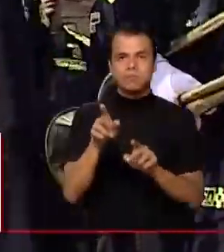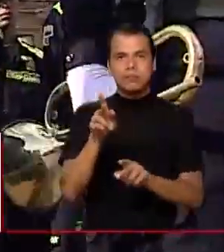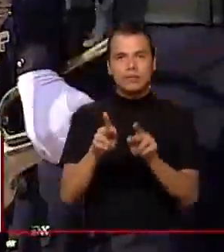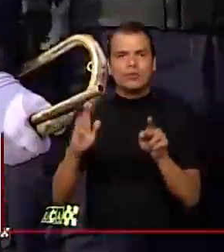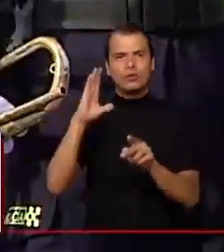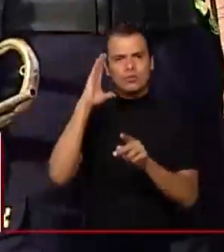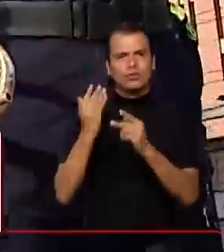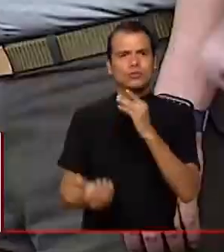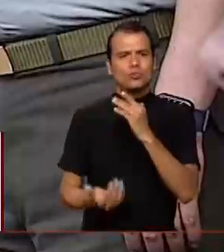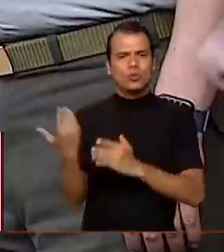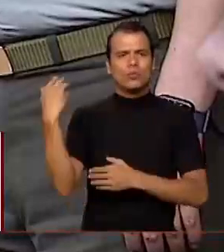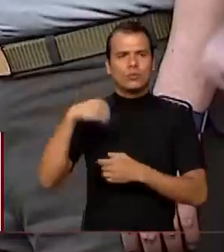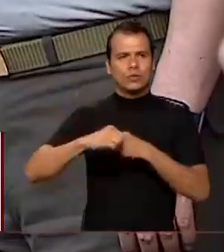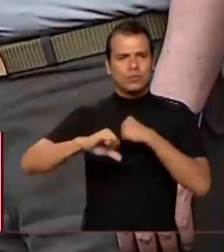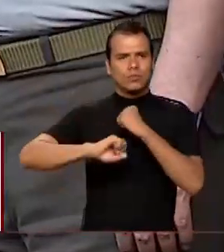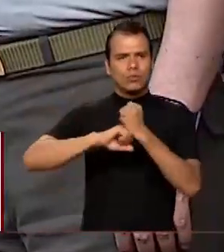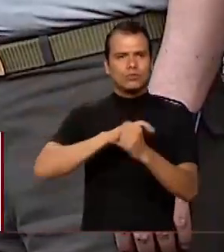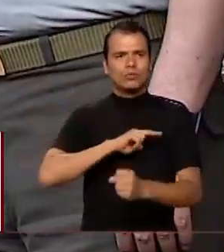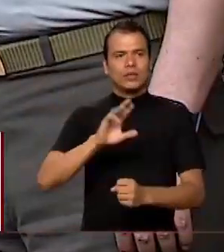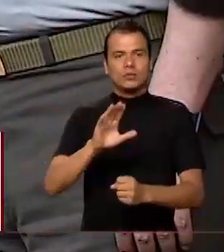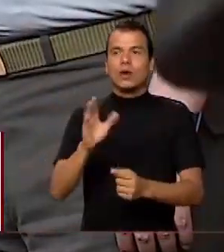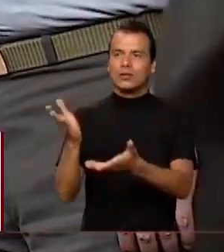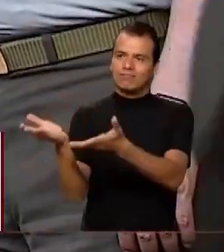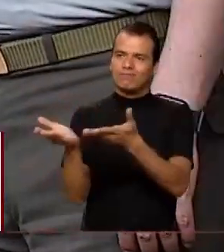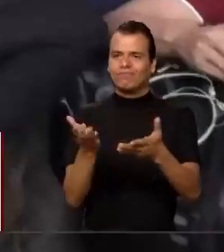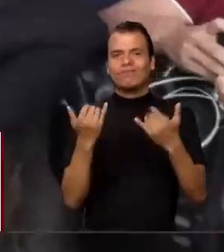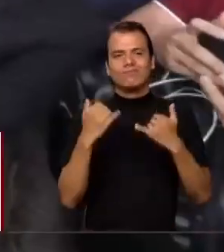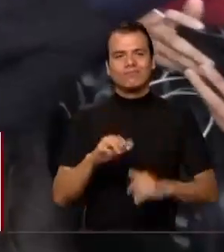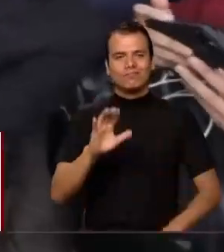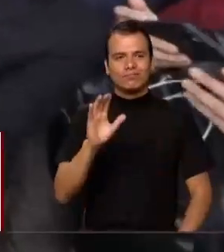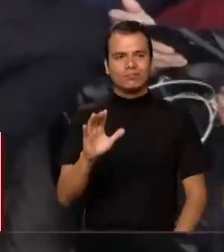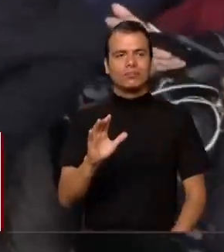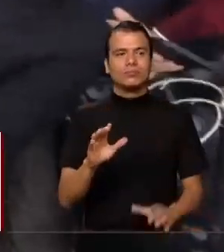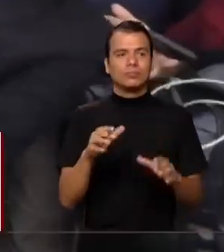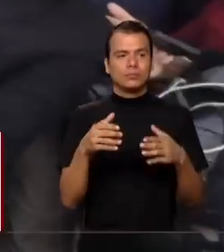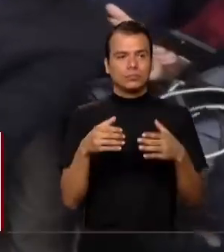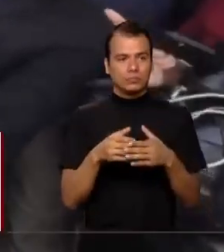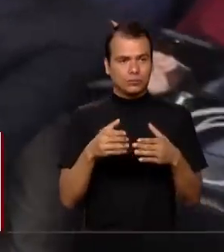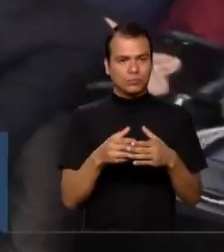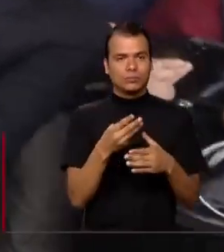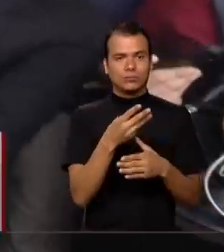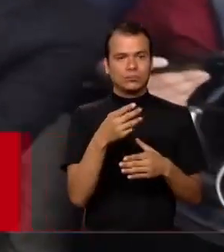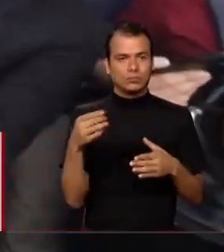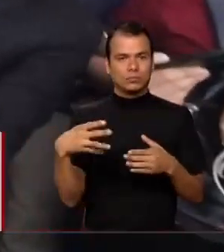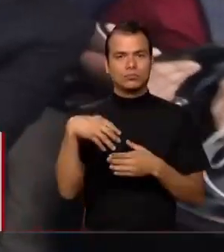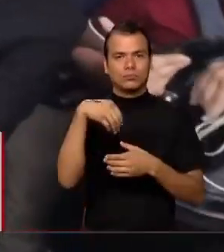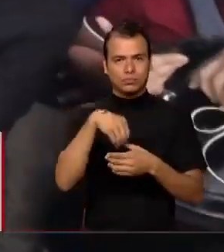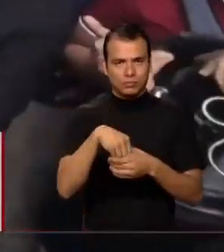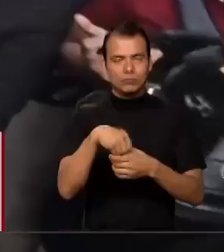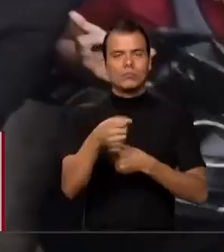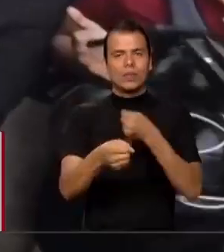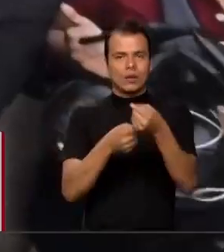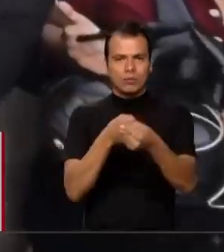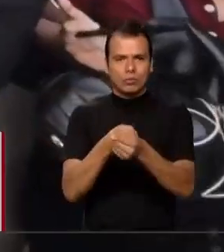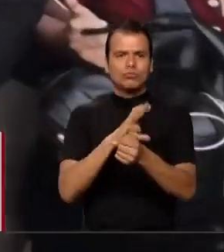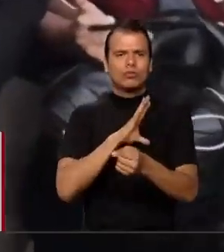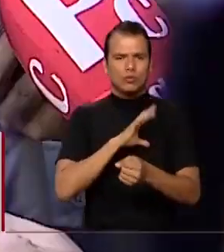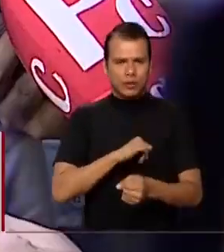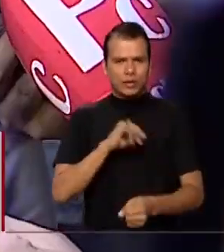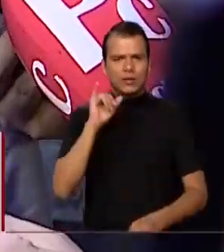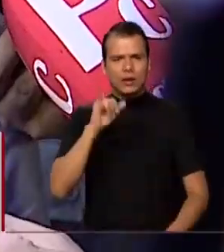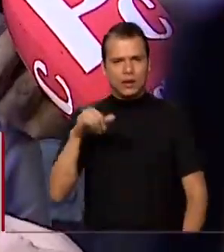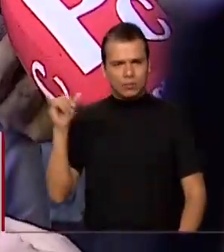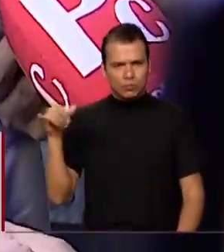país para ser parte de las estrategias de seguridad en la región. De los 300 que son del área metropolitana, Manitapa, Jamundí, que hay que